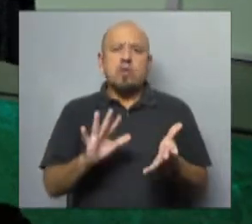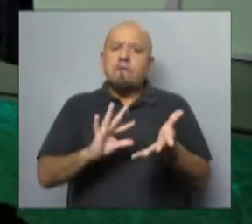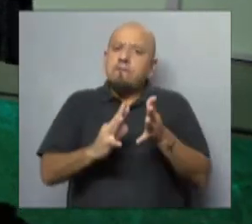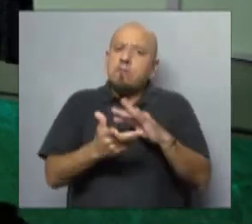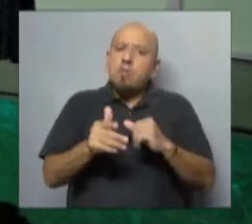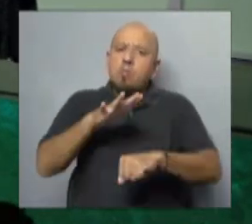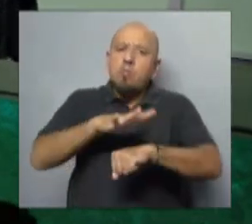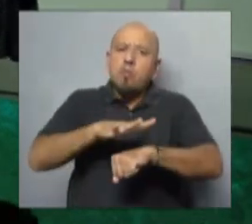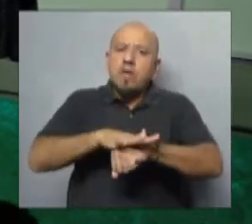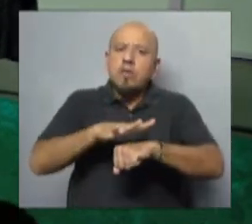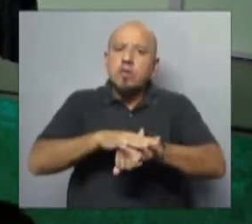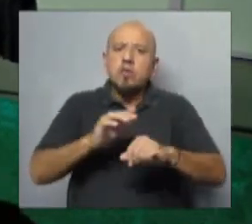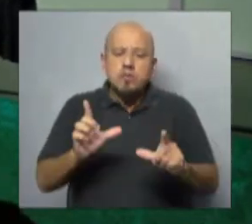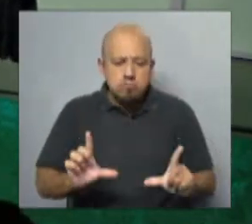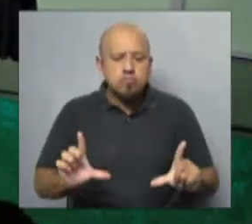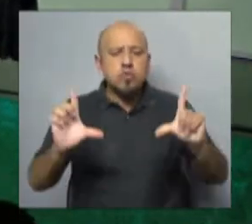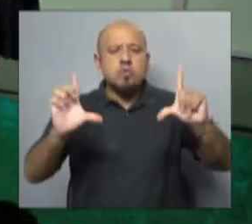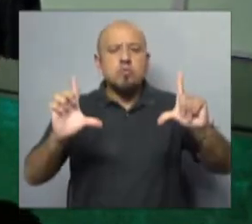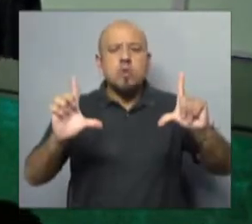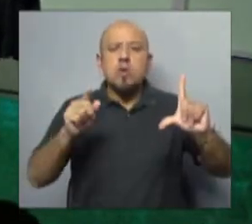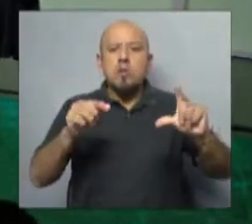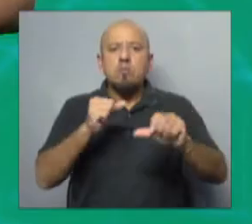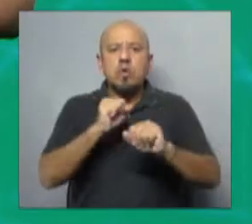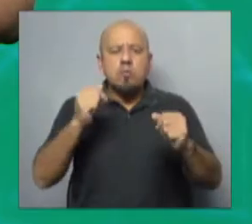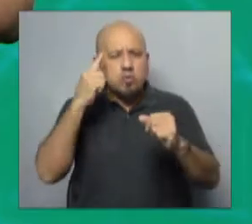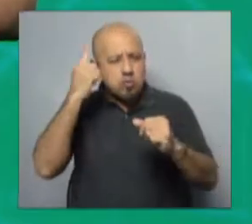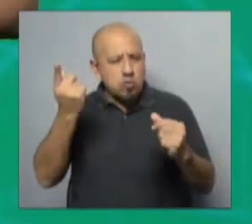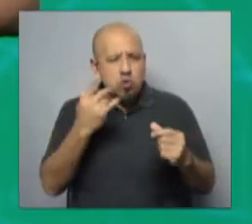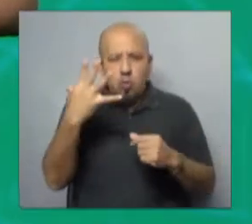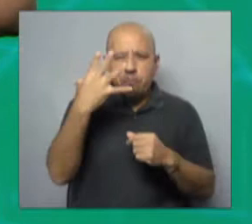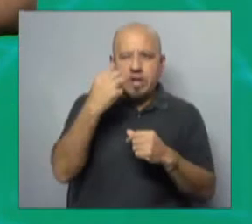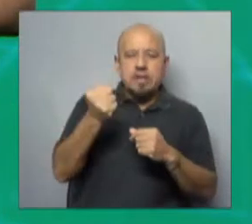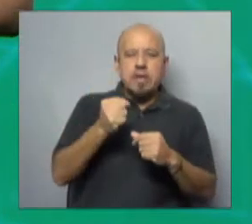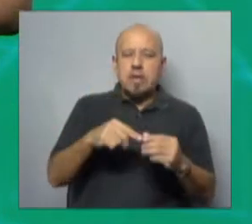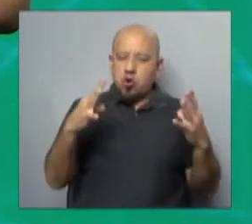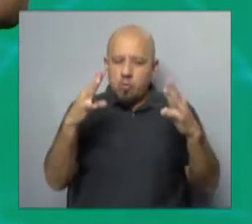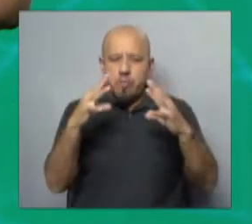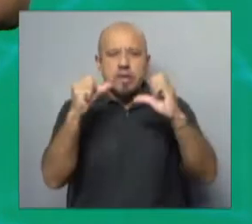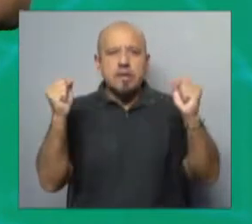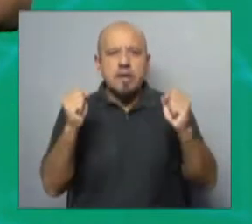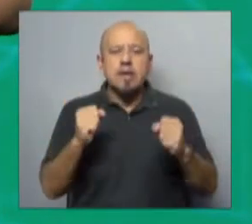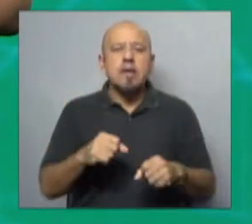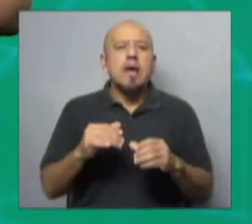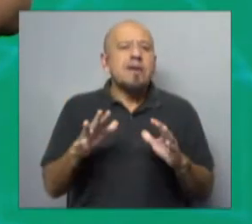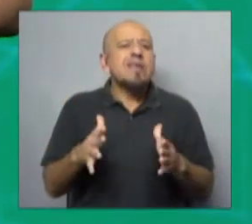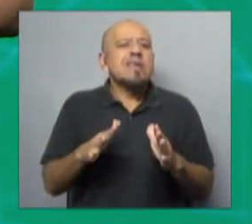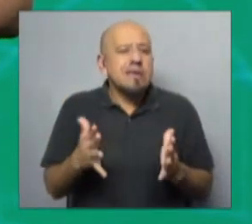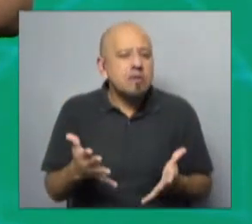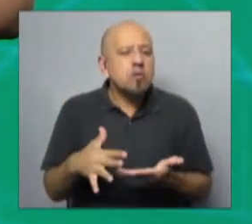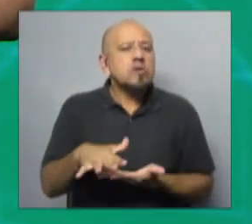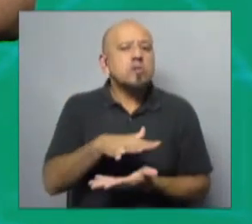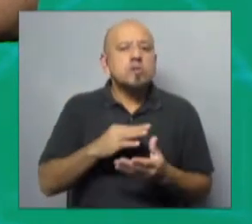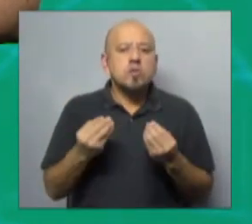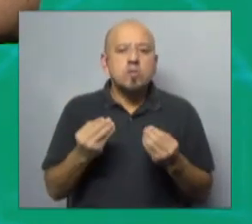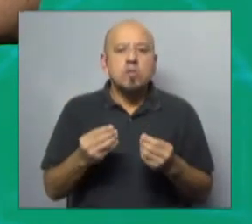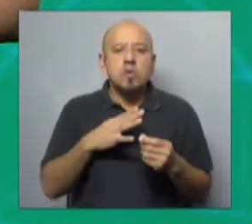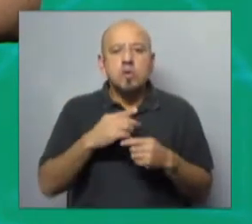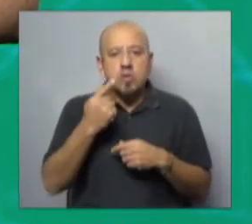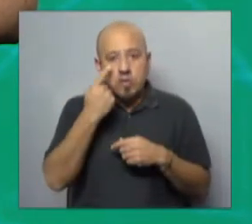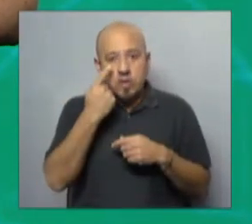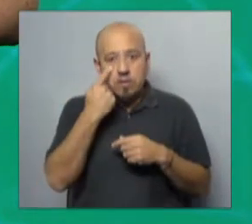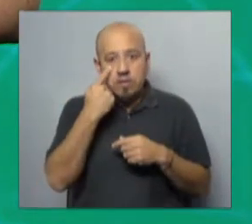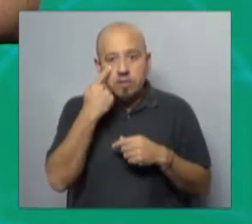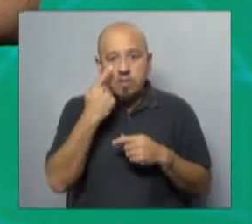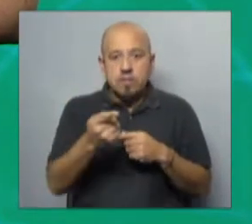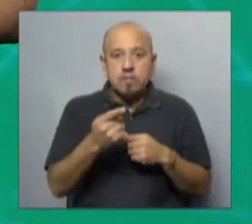un momento que nos permite entonces interpretar lo que sucede en ese momento es casi que una foto del pasado no en ese sentido y lo que vemos acá